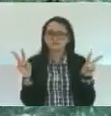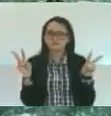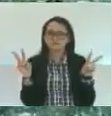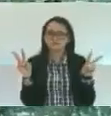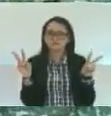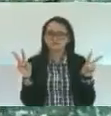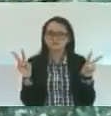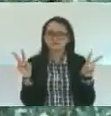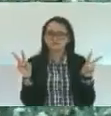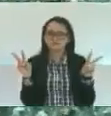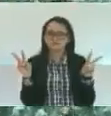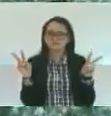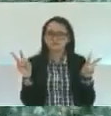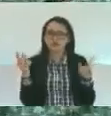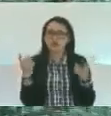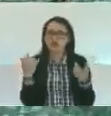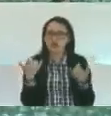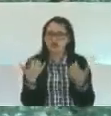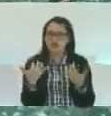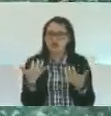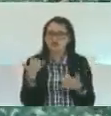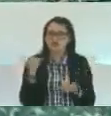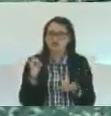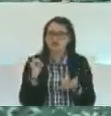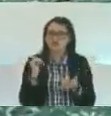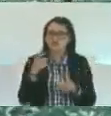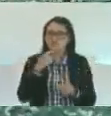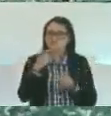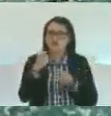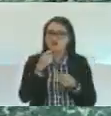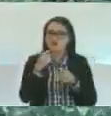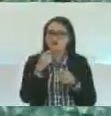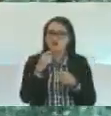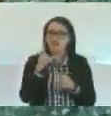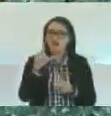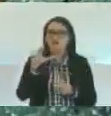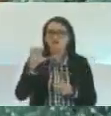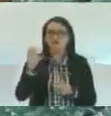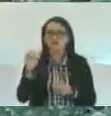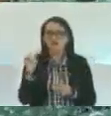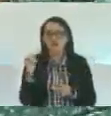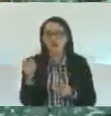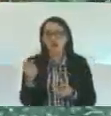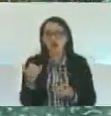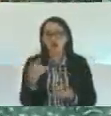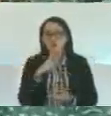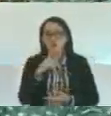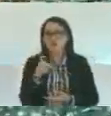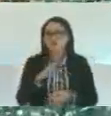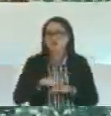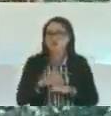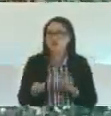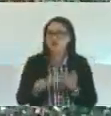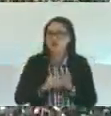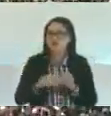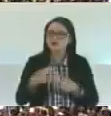Y había muchos periodistas, como la periodista Lucía Newman, que hoy me preguntó, ¿y por qué no lo hace